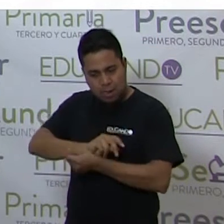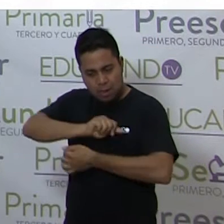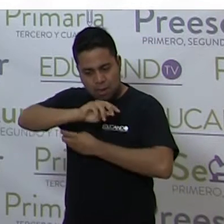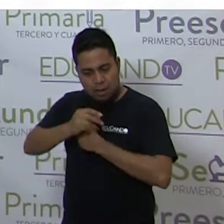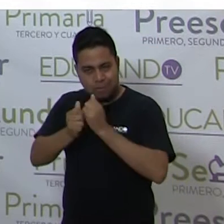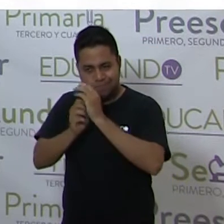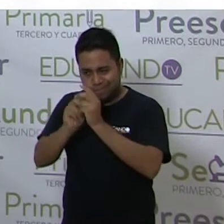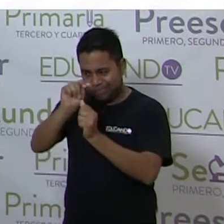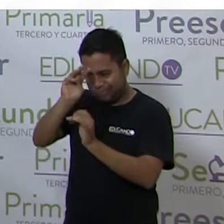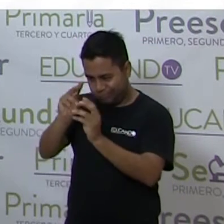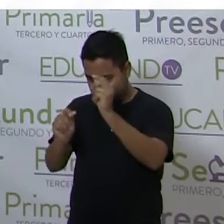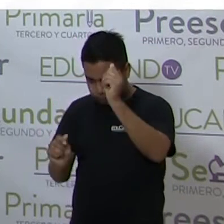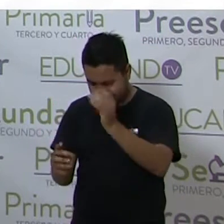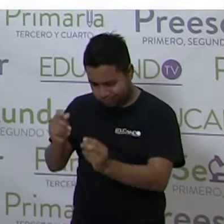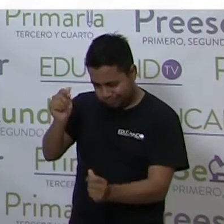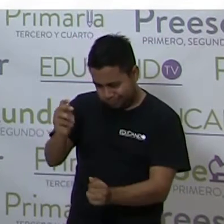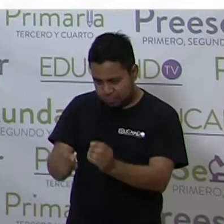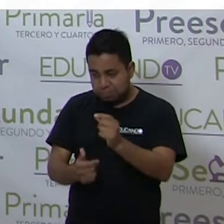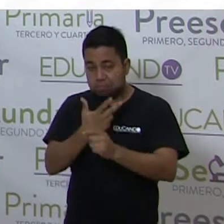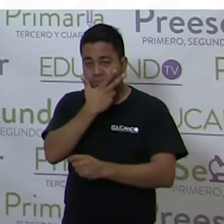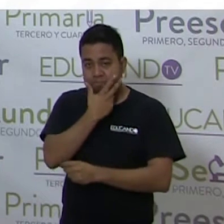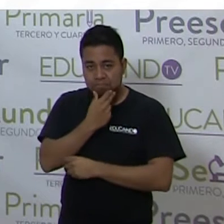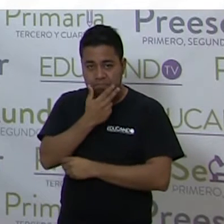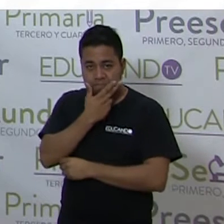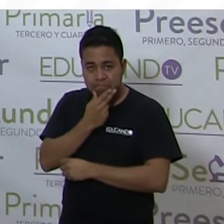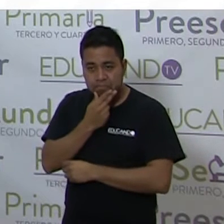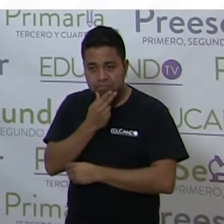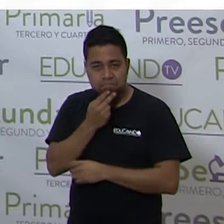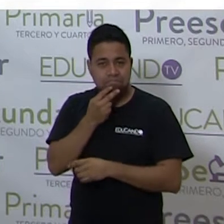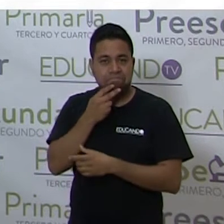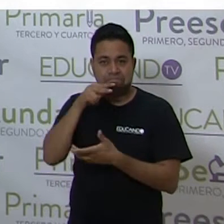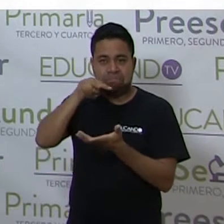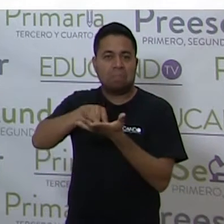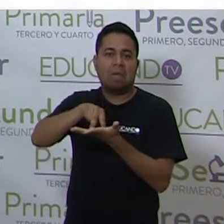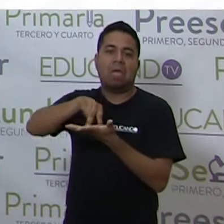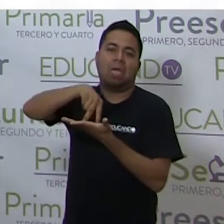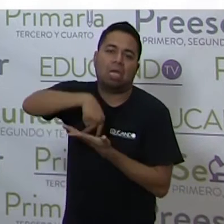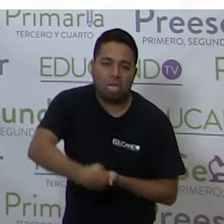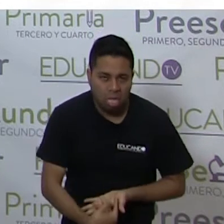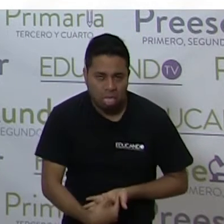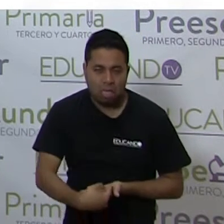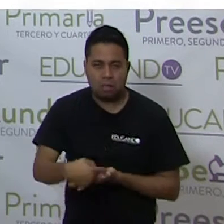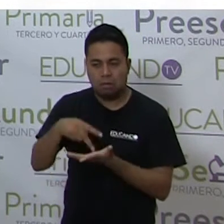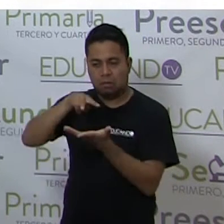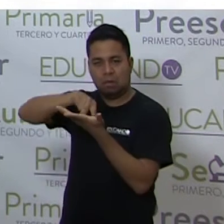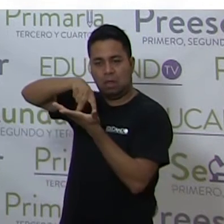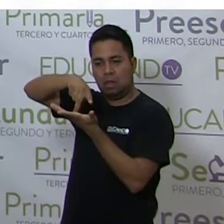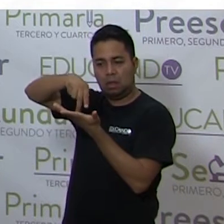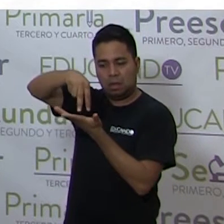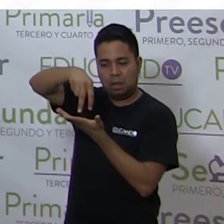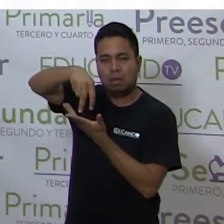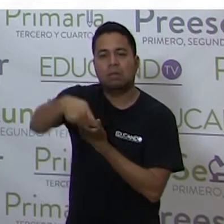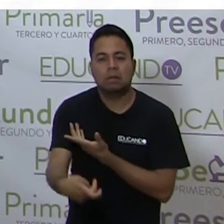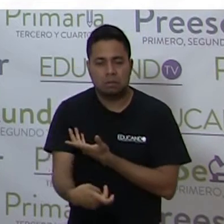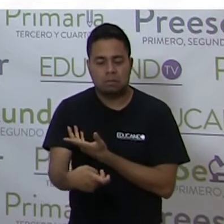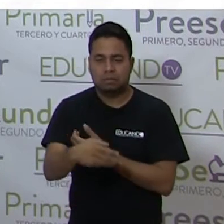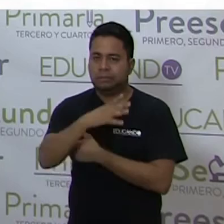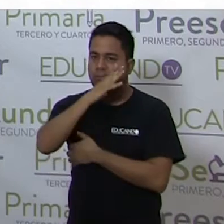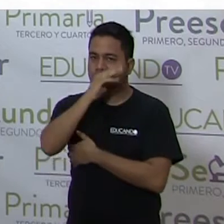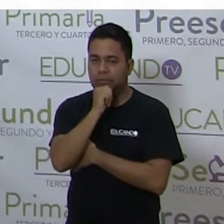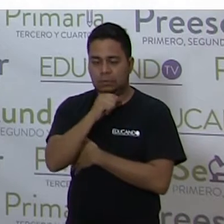creen? El hombre de barro no se podía sostener. No podía andar, no